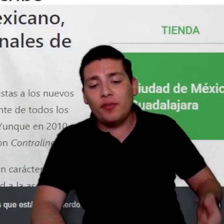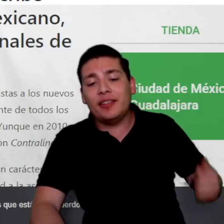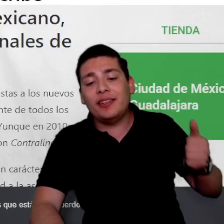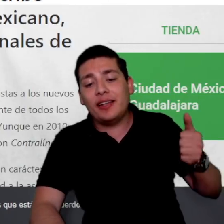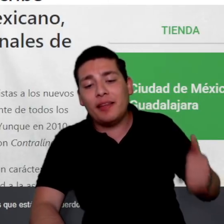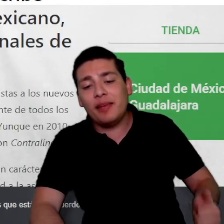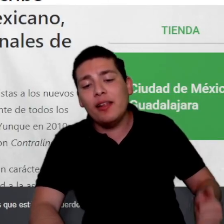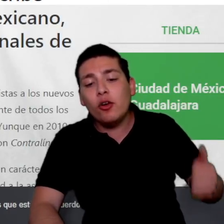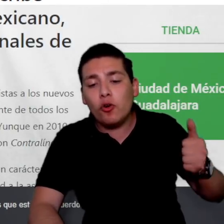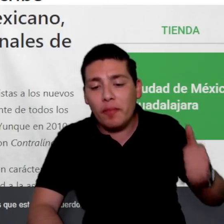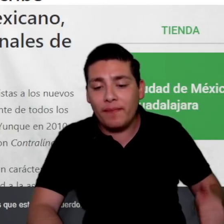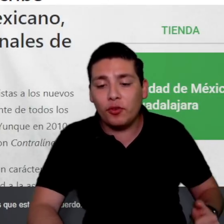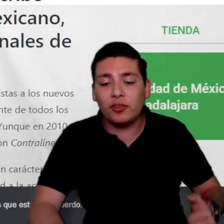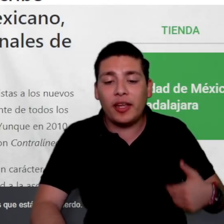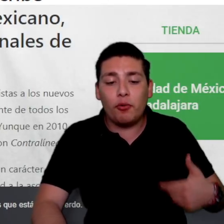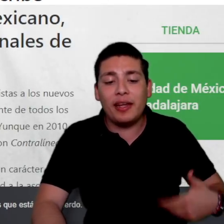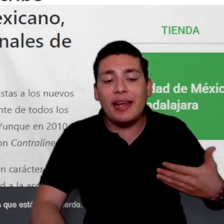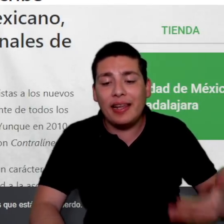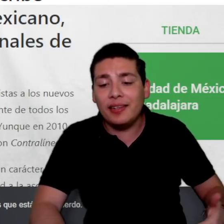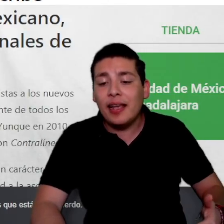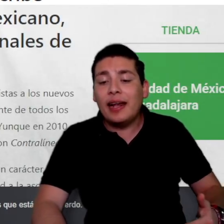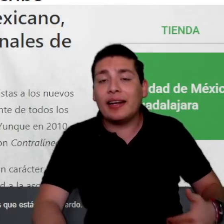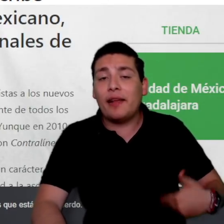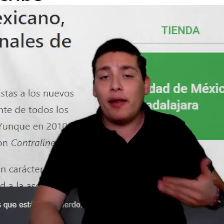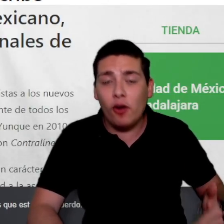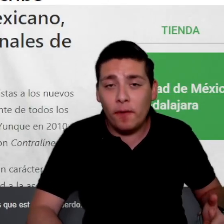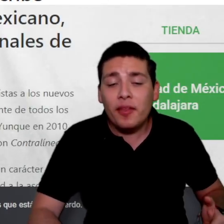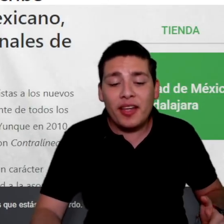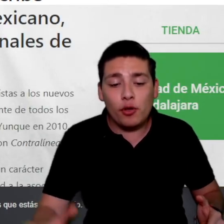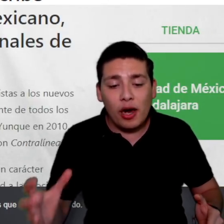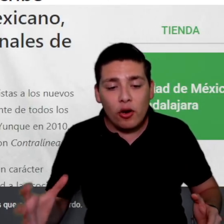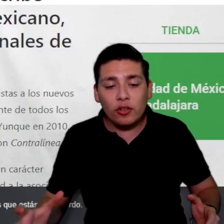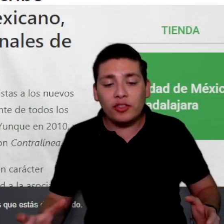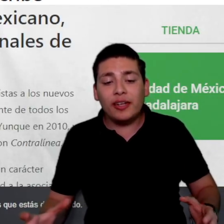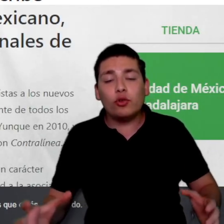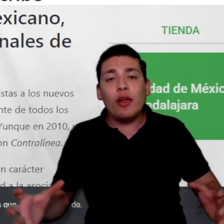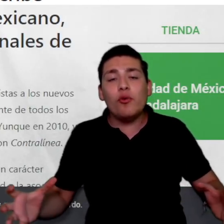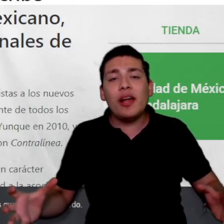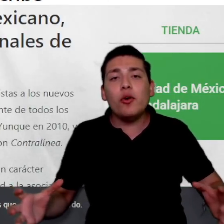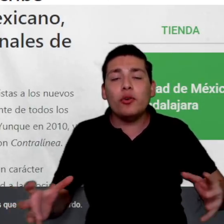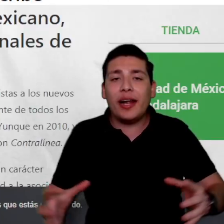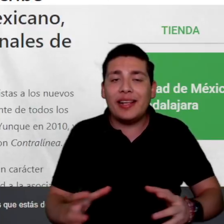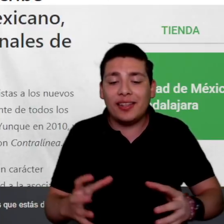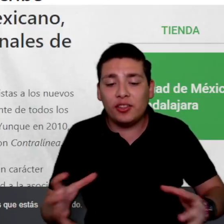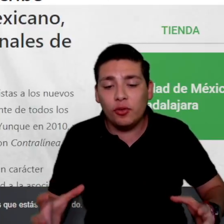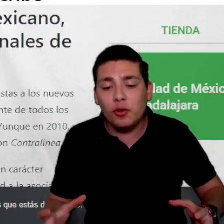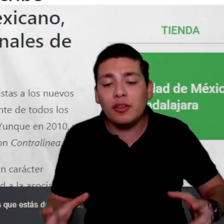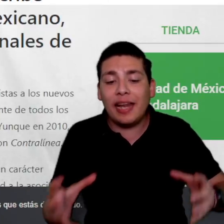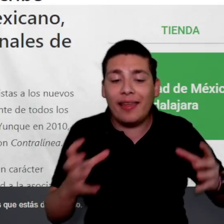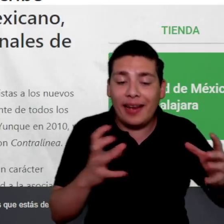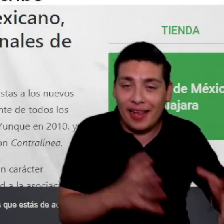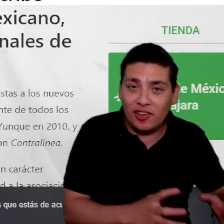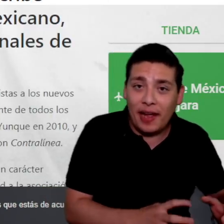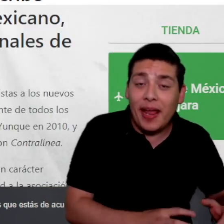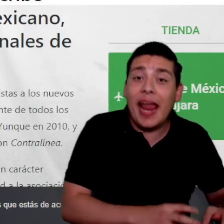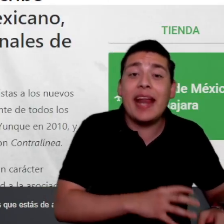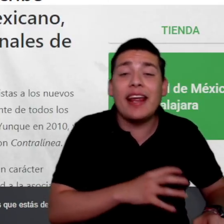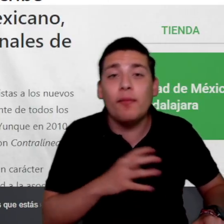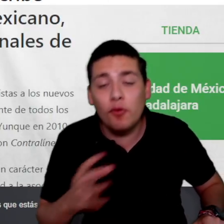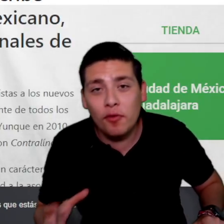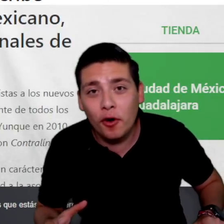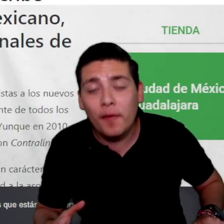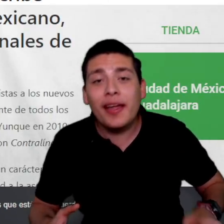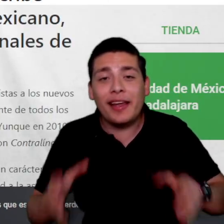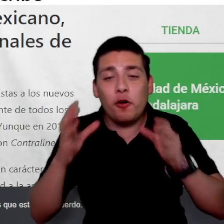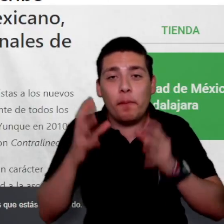se filtraron 17,000 documentos que WikiLeaks reveló y dio a conocer toda una organización de ultraderecha en